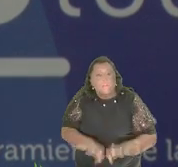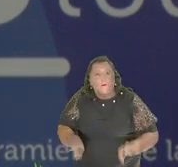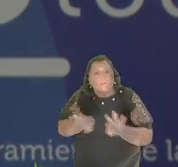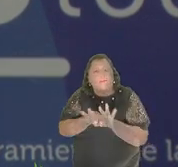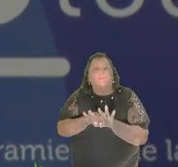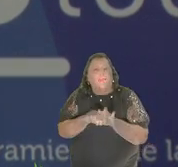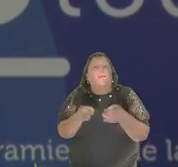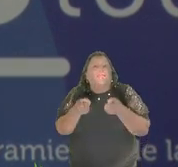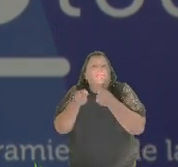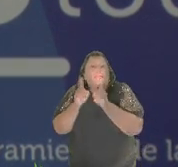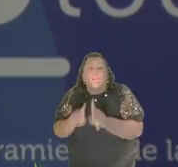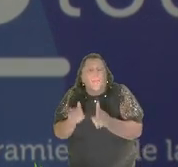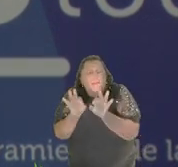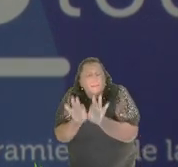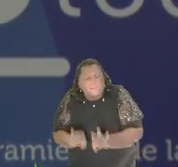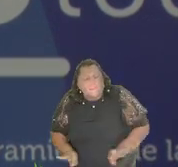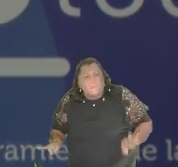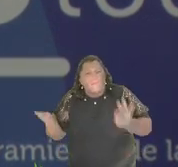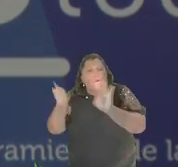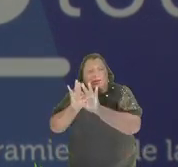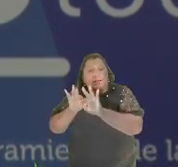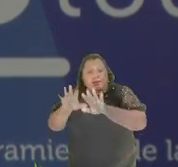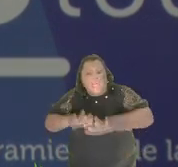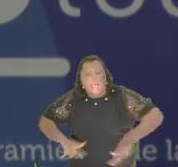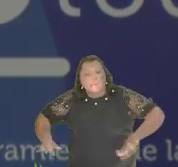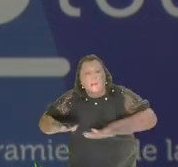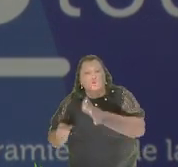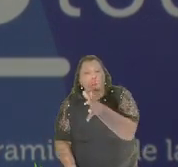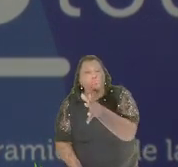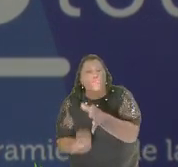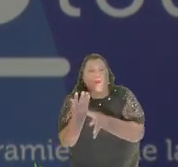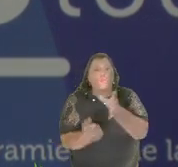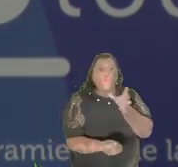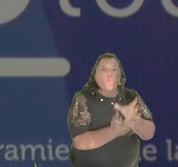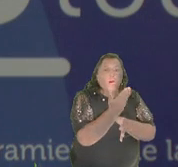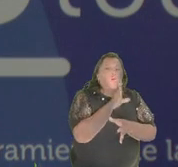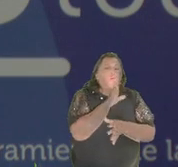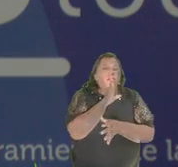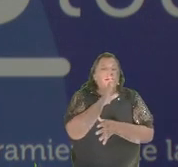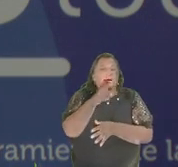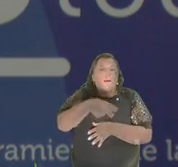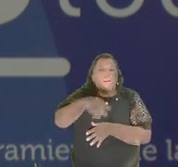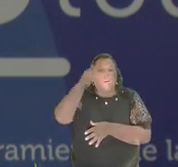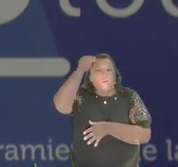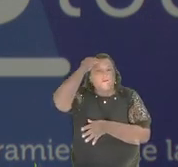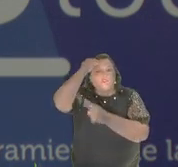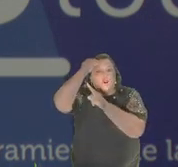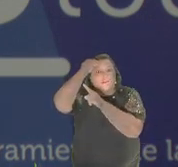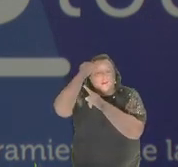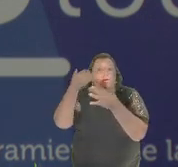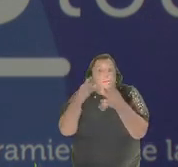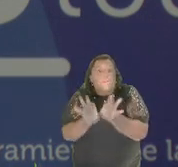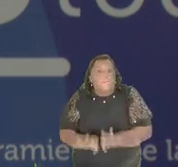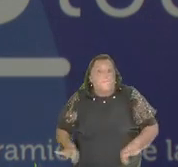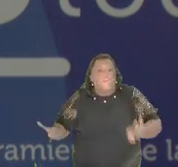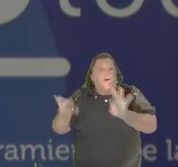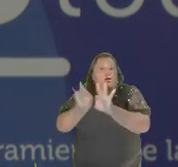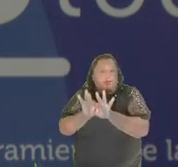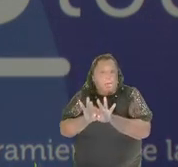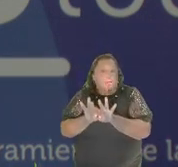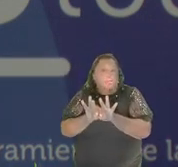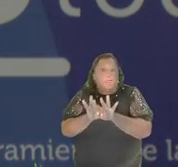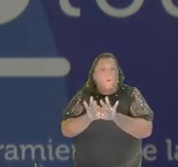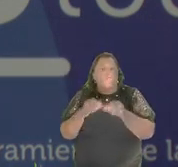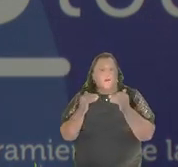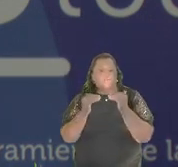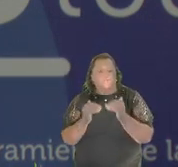nuevo o resalta la importancia de generar espacios de innovación con los maestros, le da una visión más holística a la educación